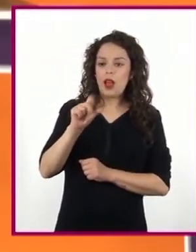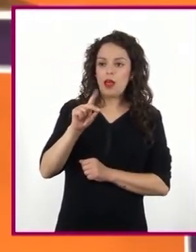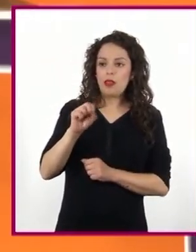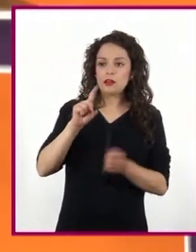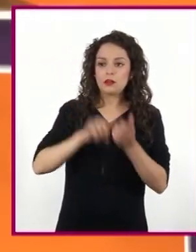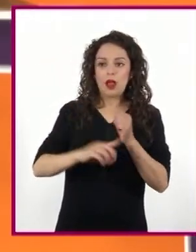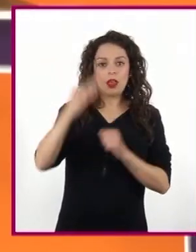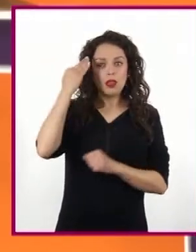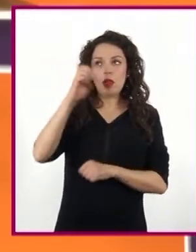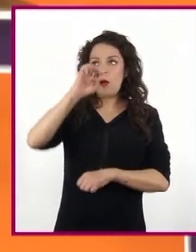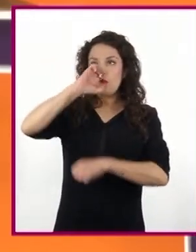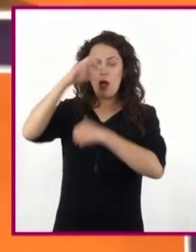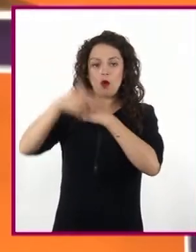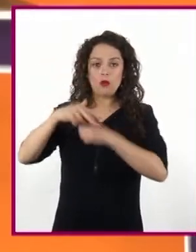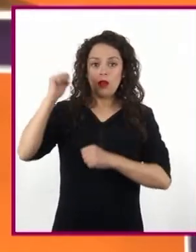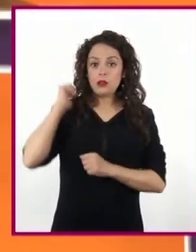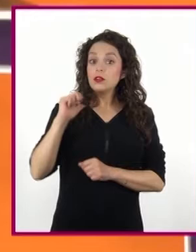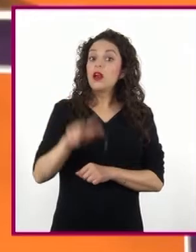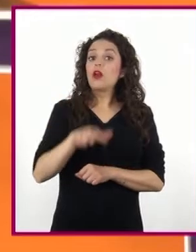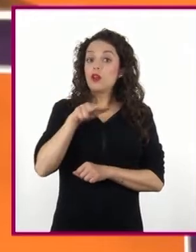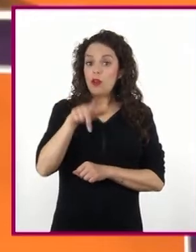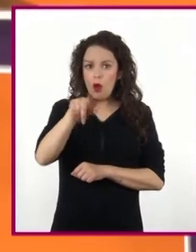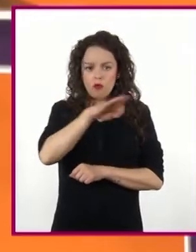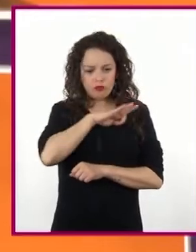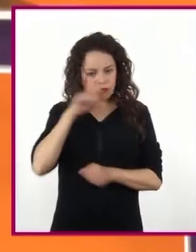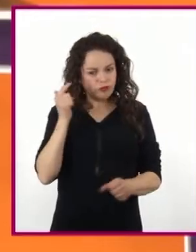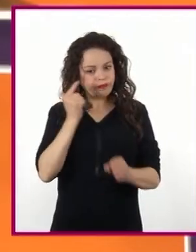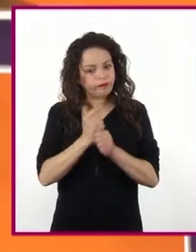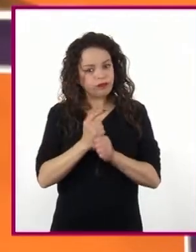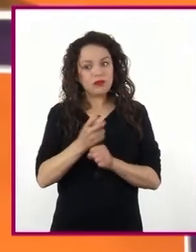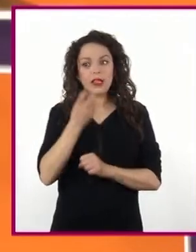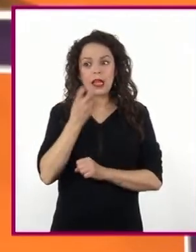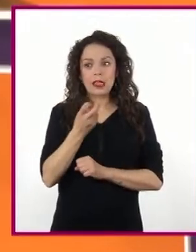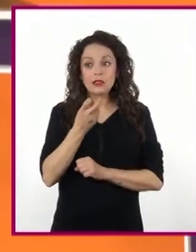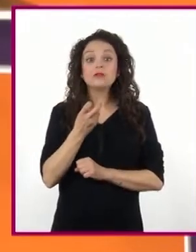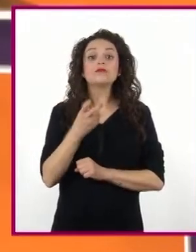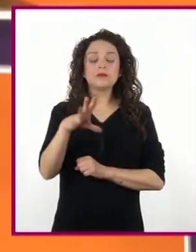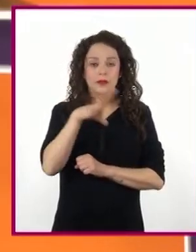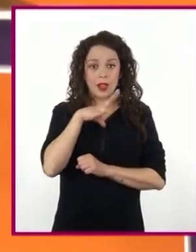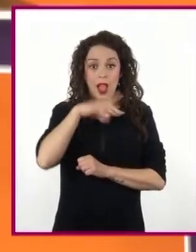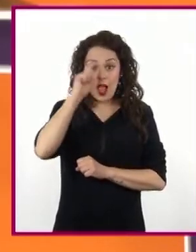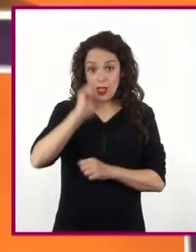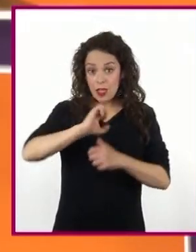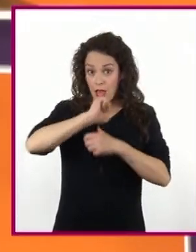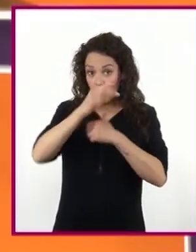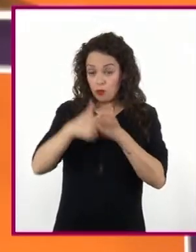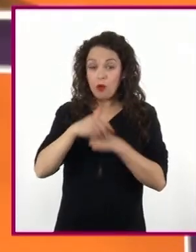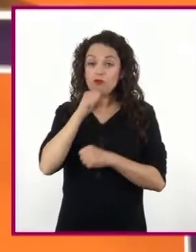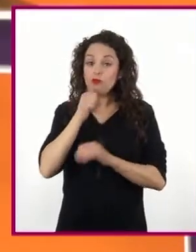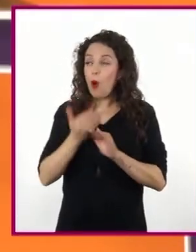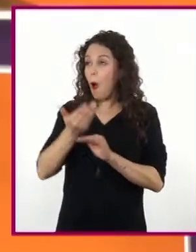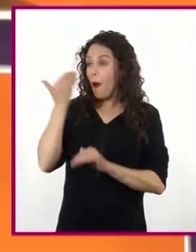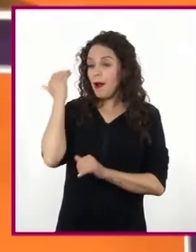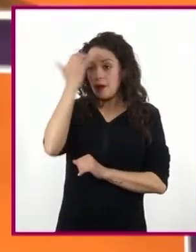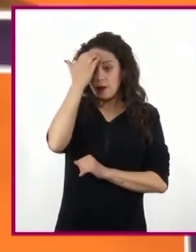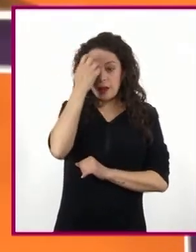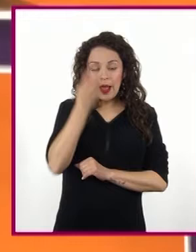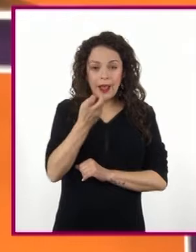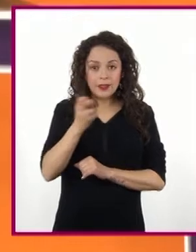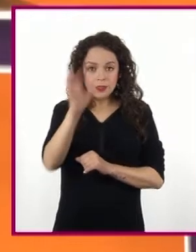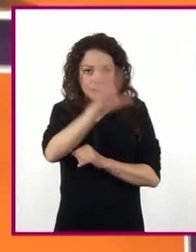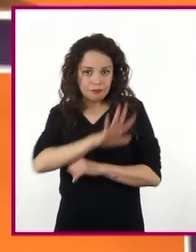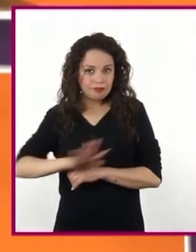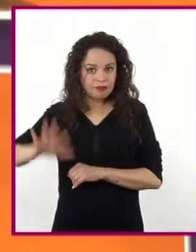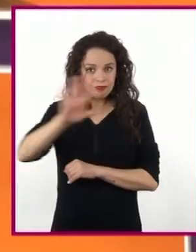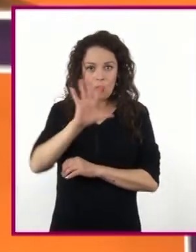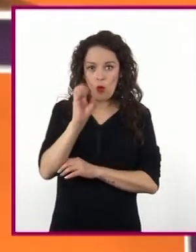XVIII. Podemos notar que su influencia llegó a irradiar a Europa antes que se conociera en nuestro continente y